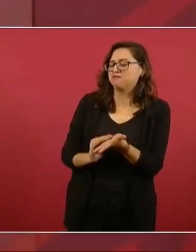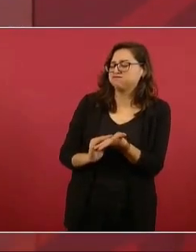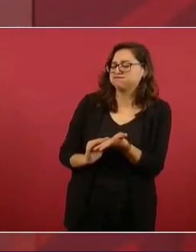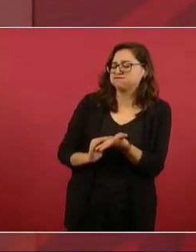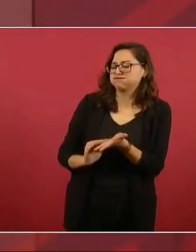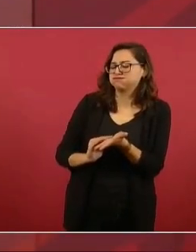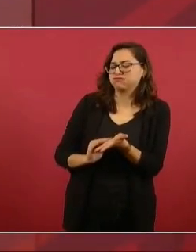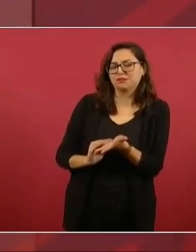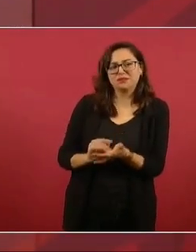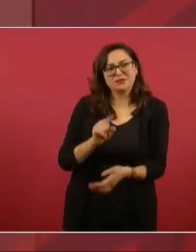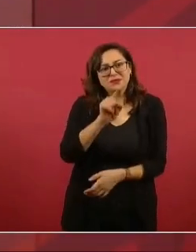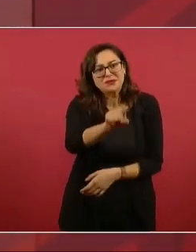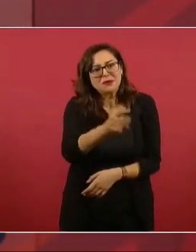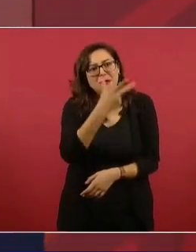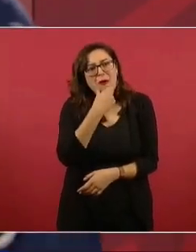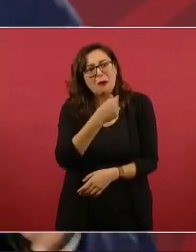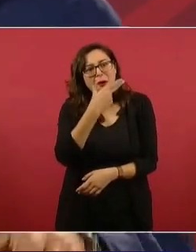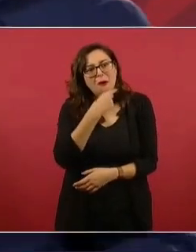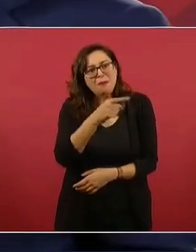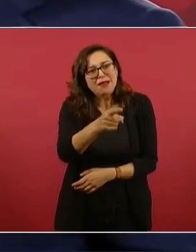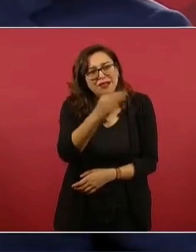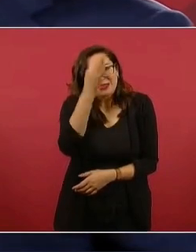que él no hizo eso?